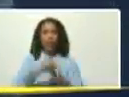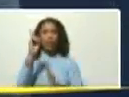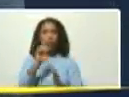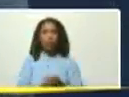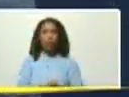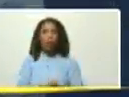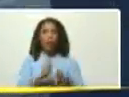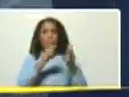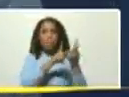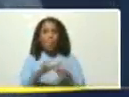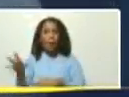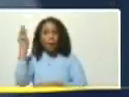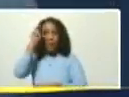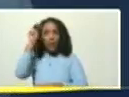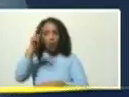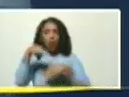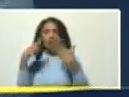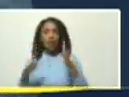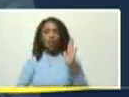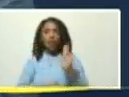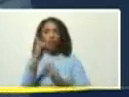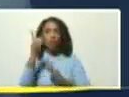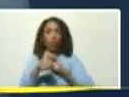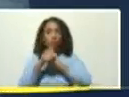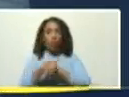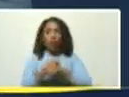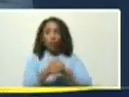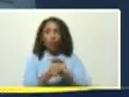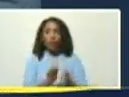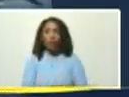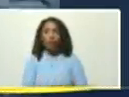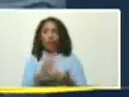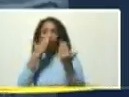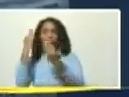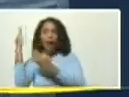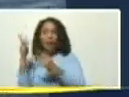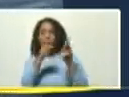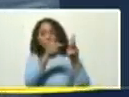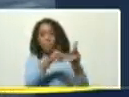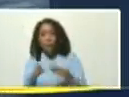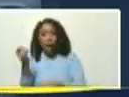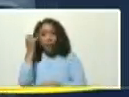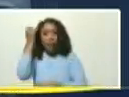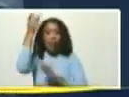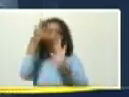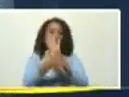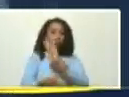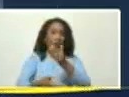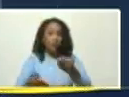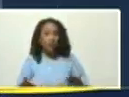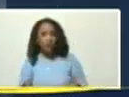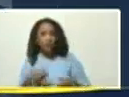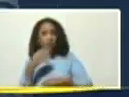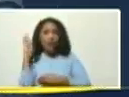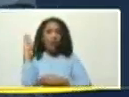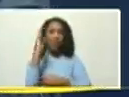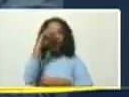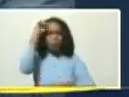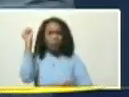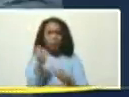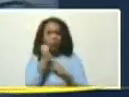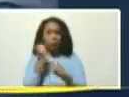el plan maestro del desarrollo de La Tortuga. Este plan maestro fue un plan que se vino